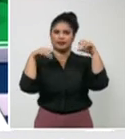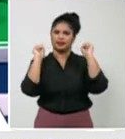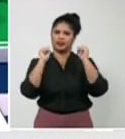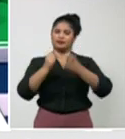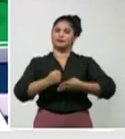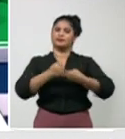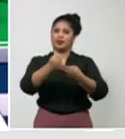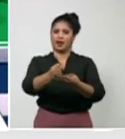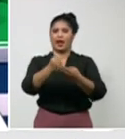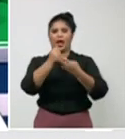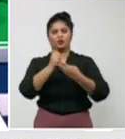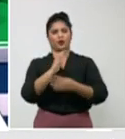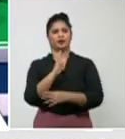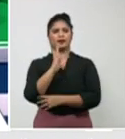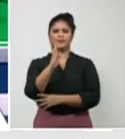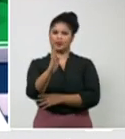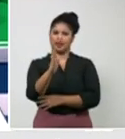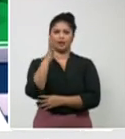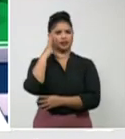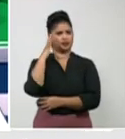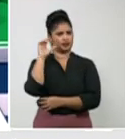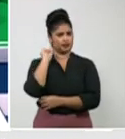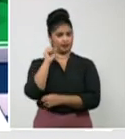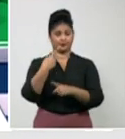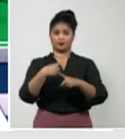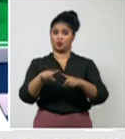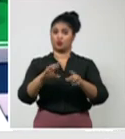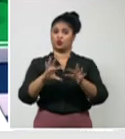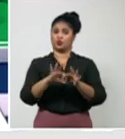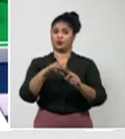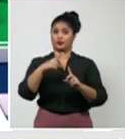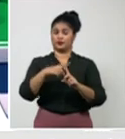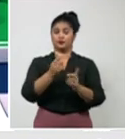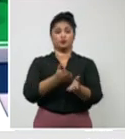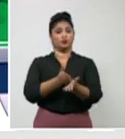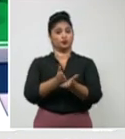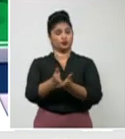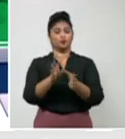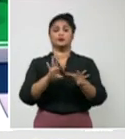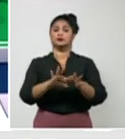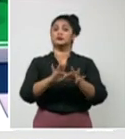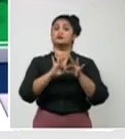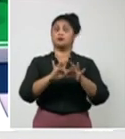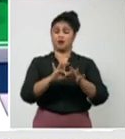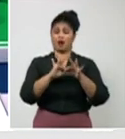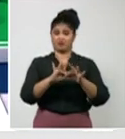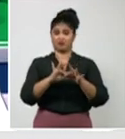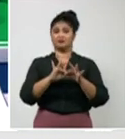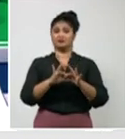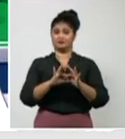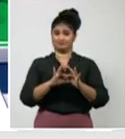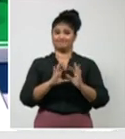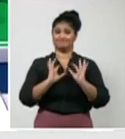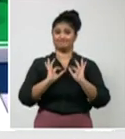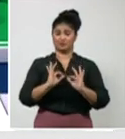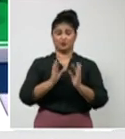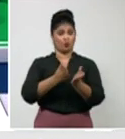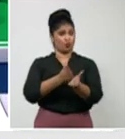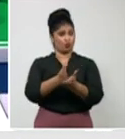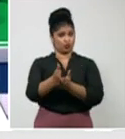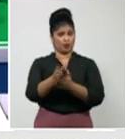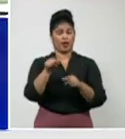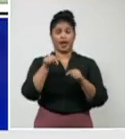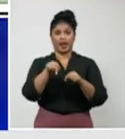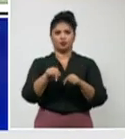mantiene con la mayor tasa de incidencia de casos confirmados por 100.000 habitantes en los últimos 15